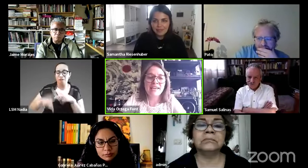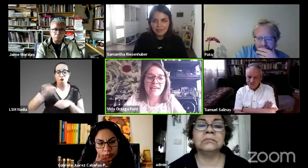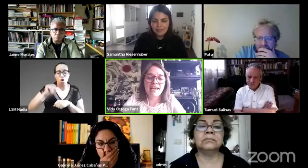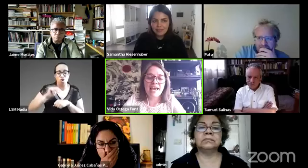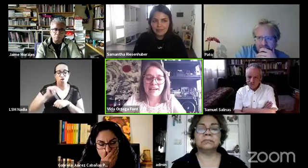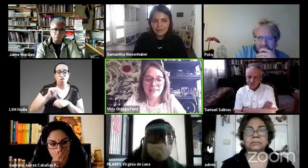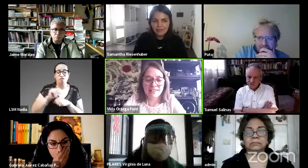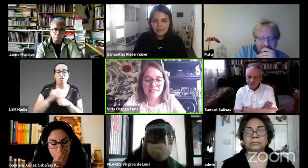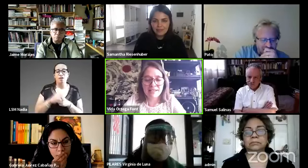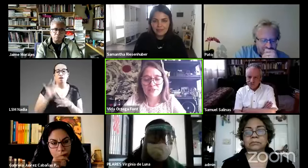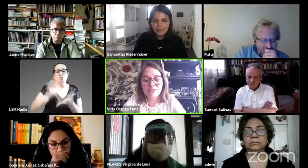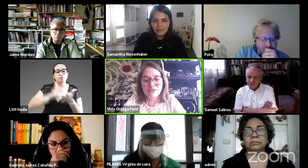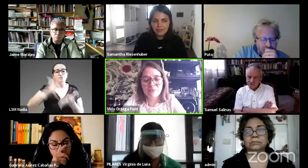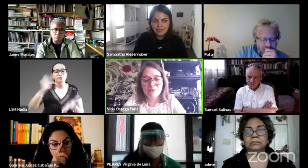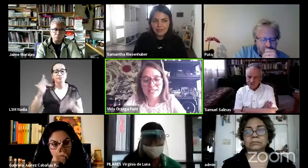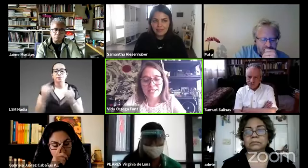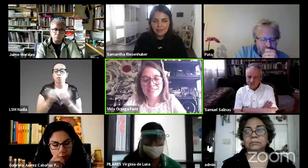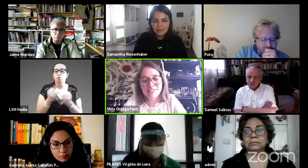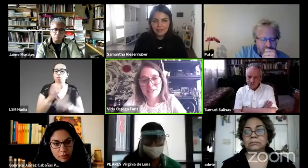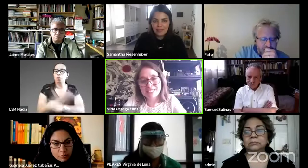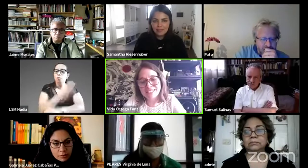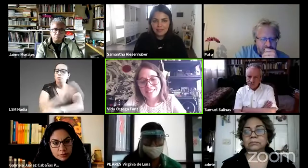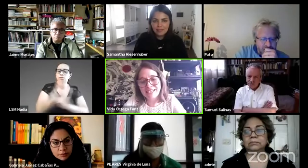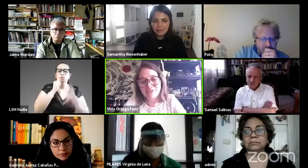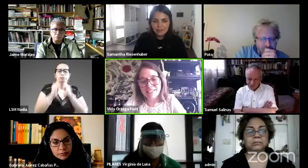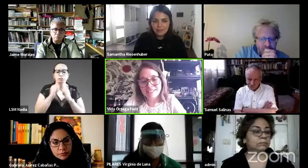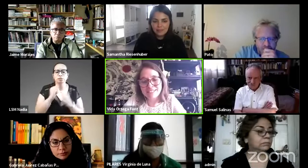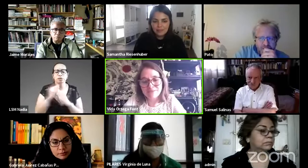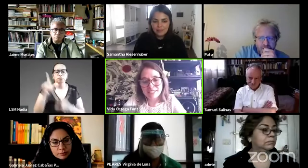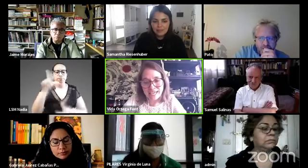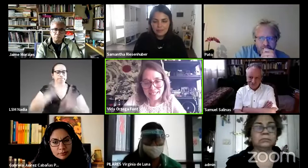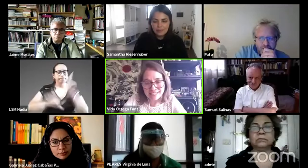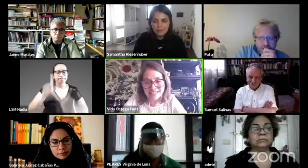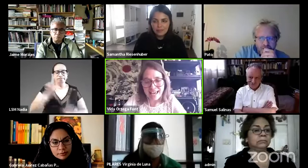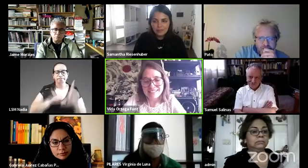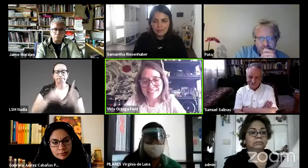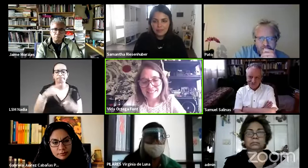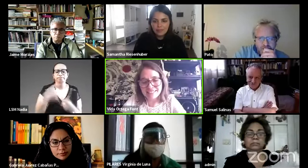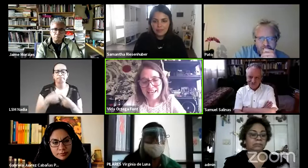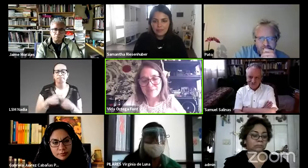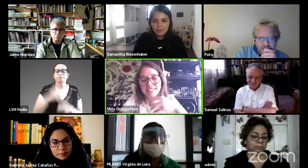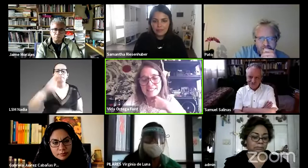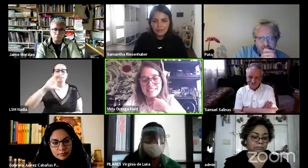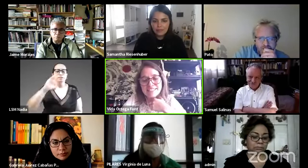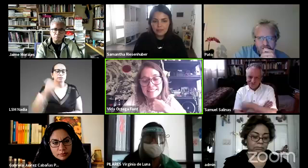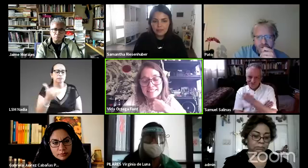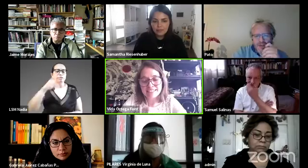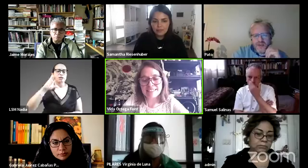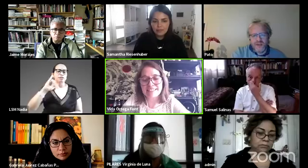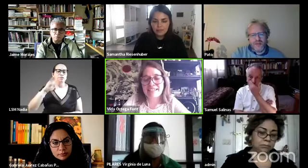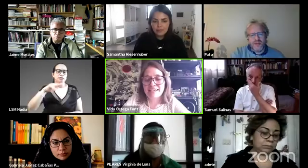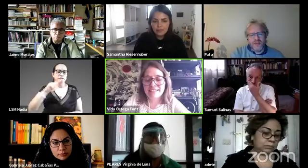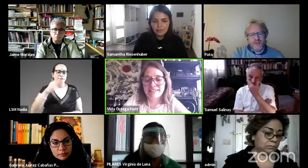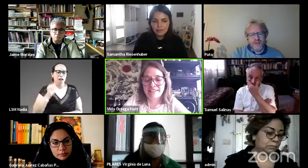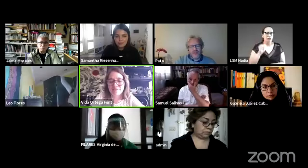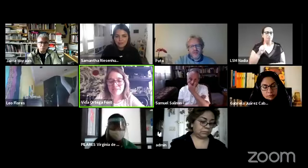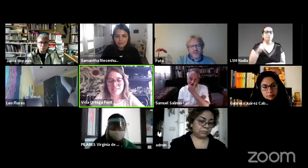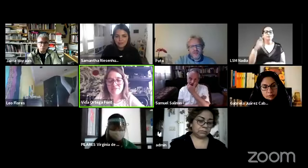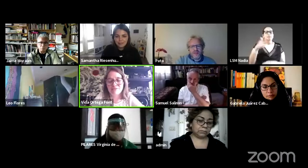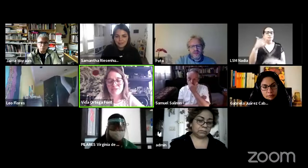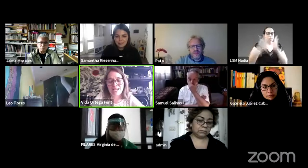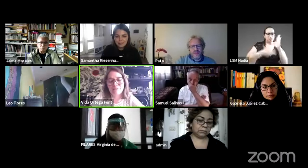sin agradecerle a nuestras compañeras intérpretes de lengua de señas mexicanas, a Cintia Martínez Sánchez, que es tallerista